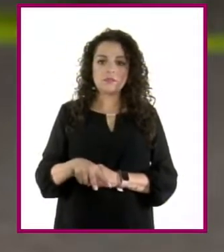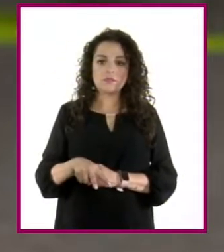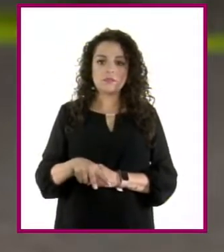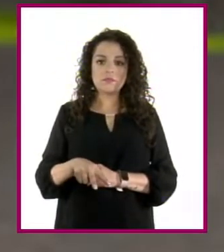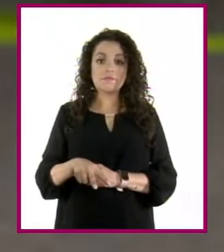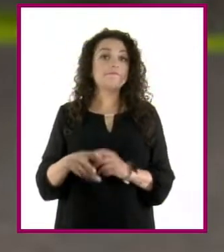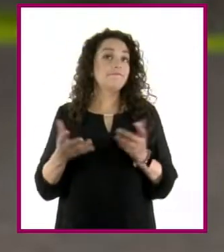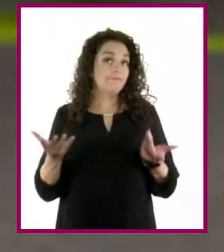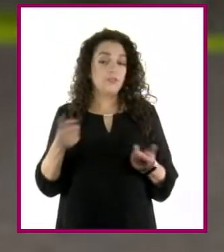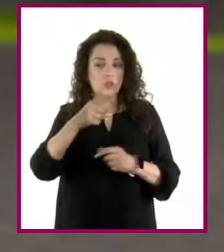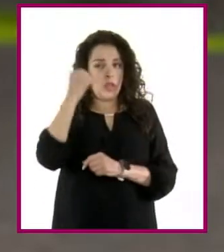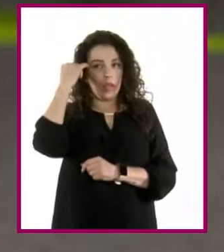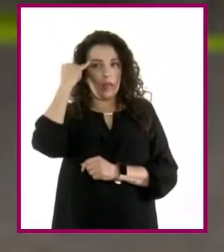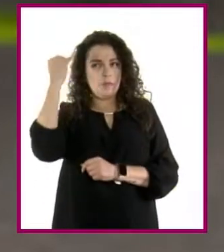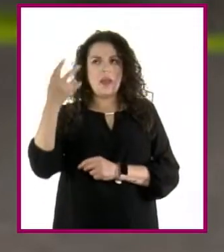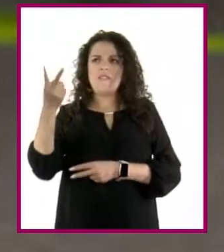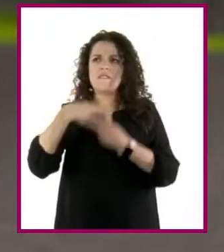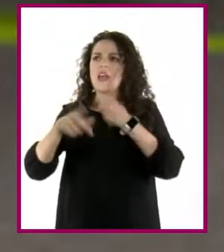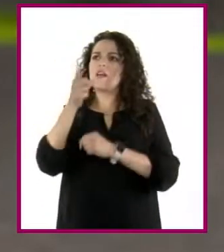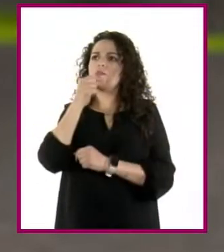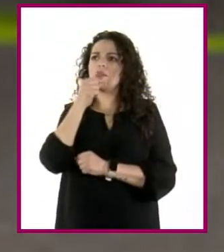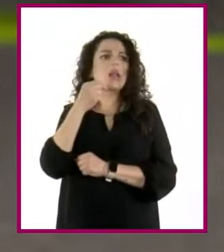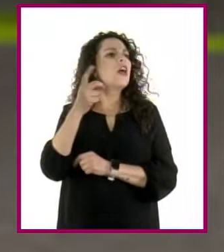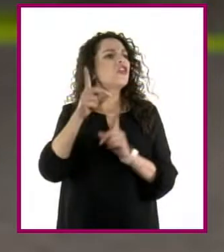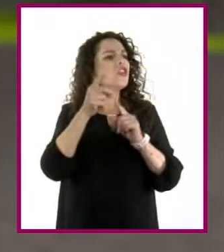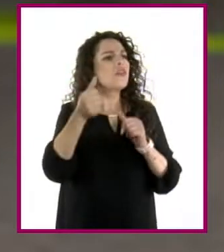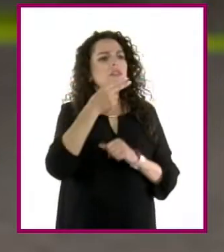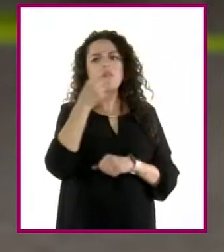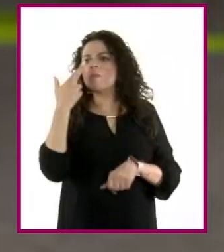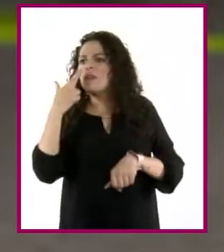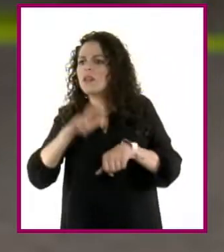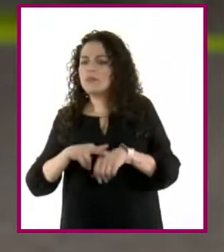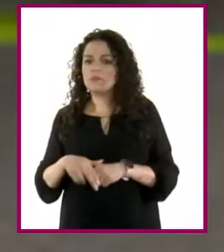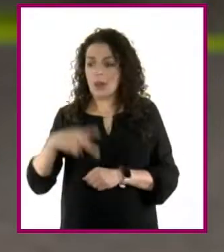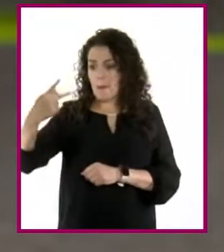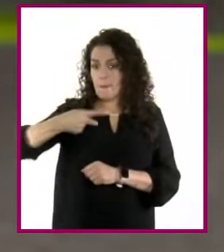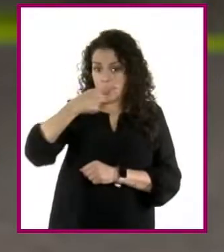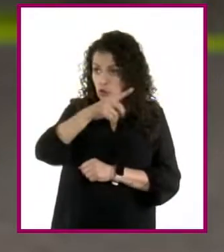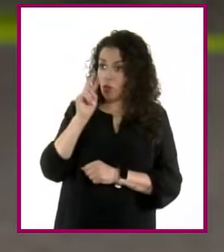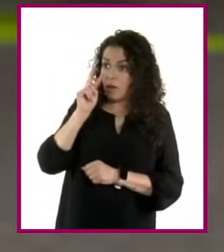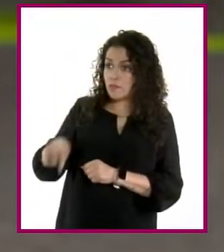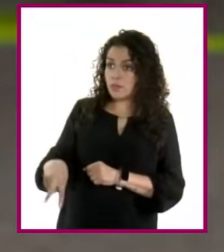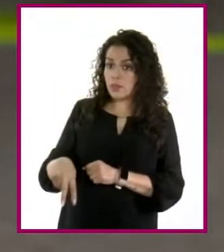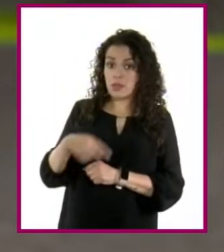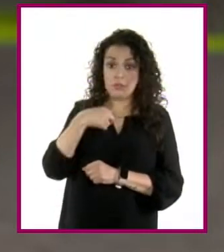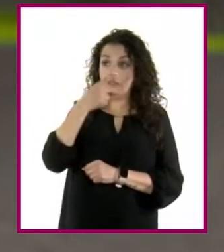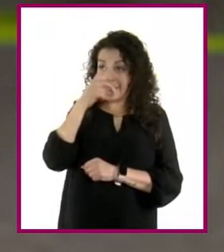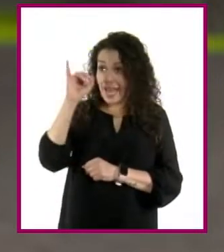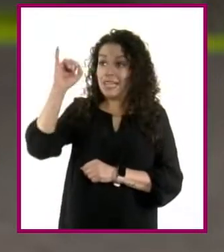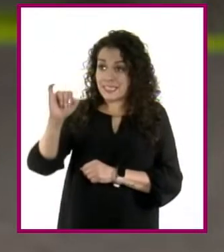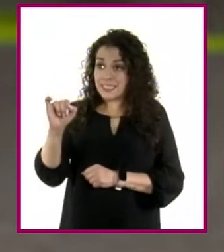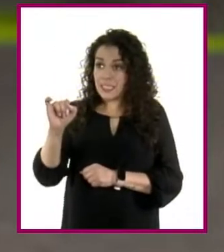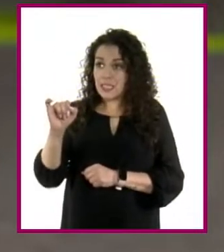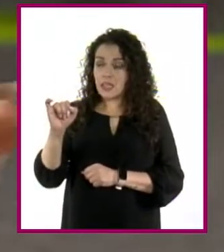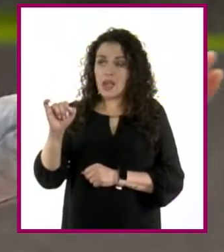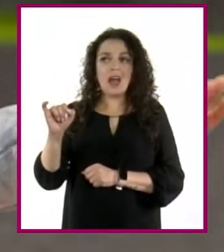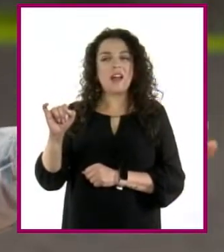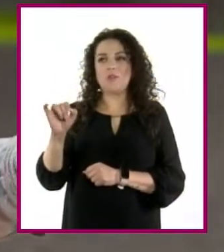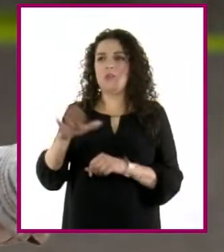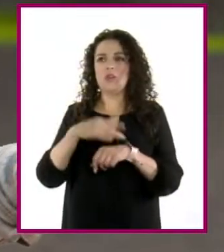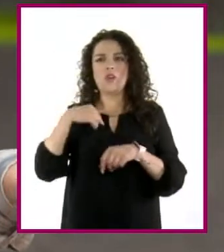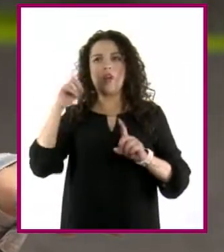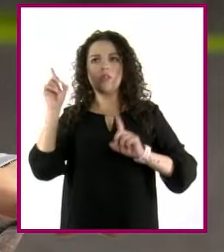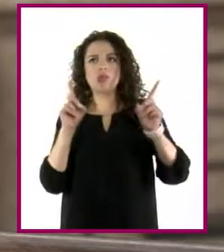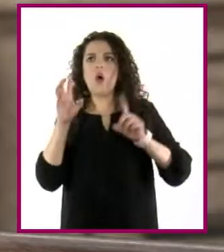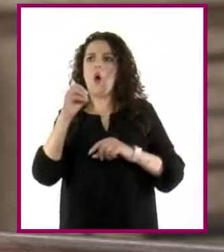Imagina que viene un policía buscando un ladrón. Si nos pregunta si lo vimos, No vamos a decir que sí, cuando no estamos seguros o